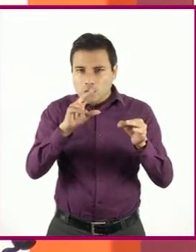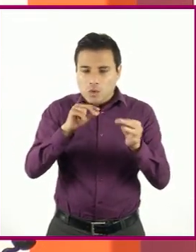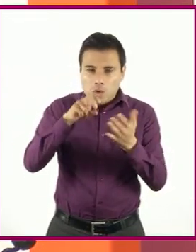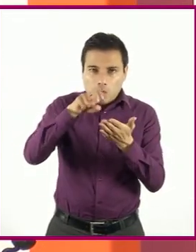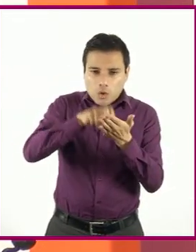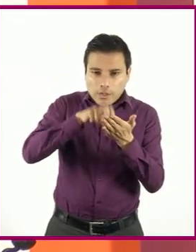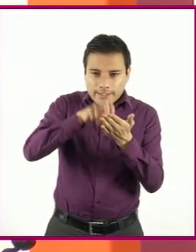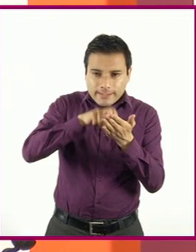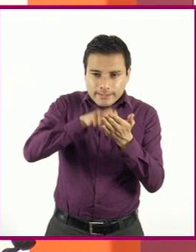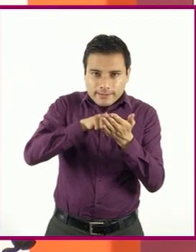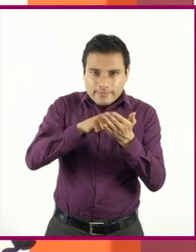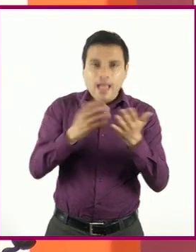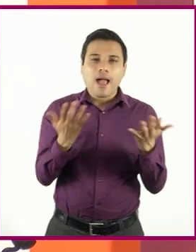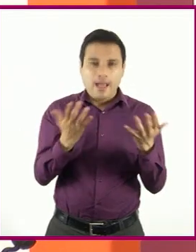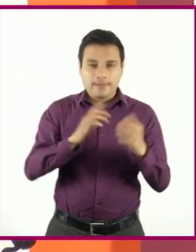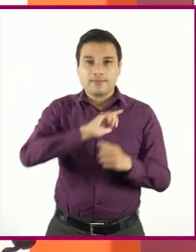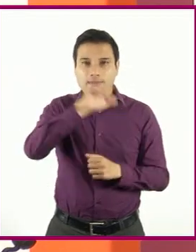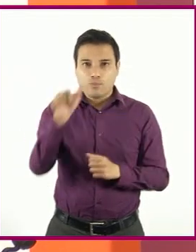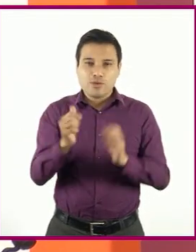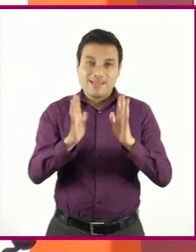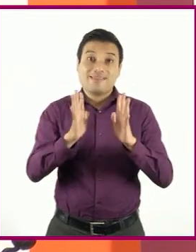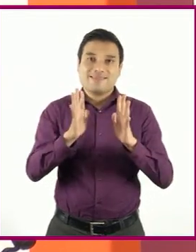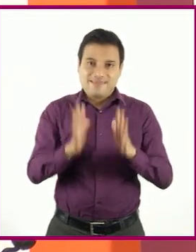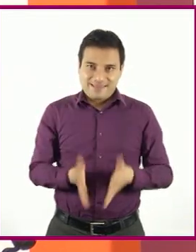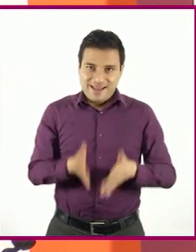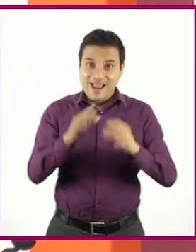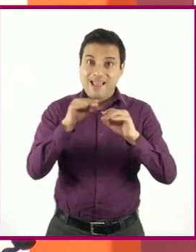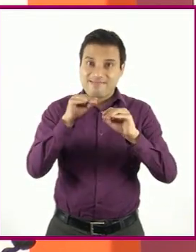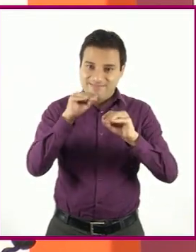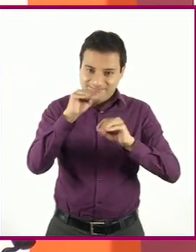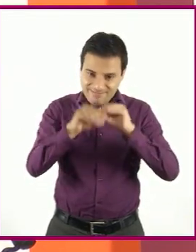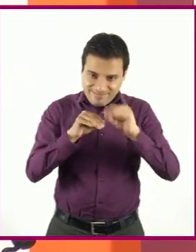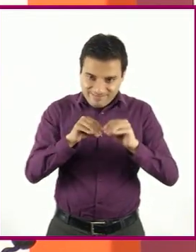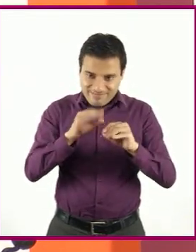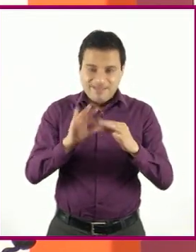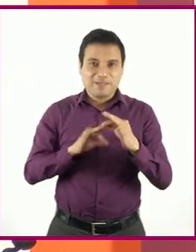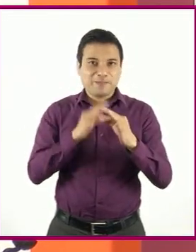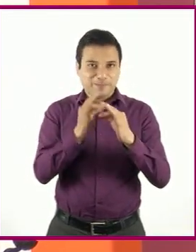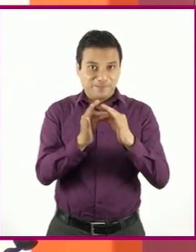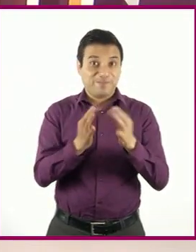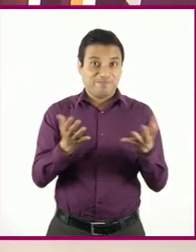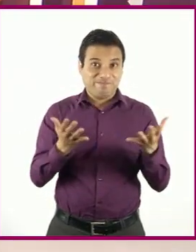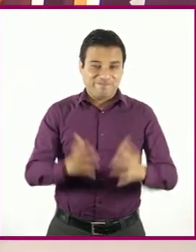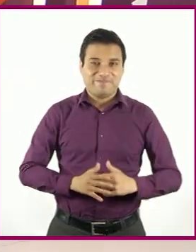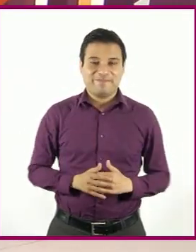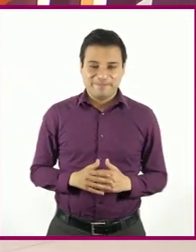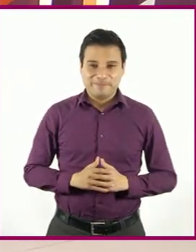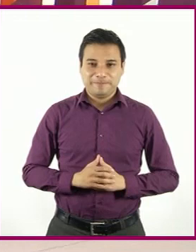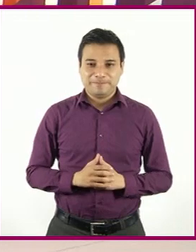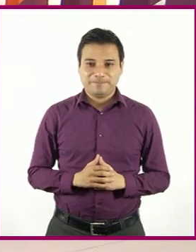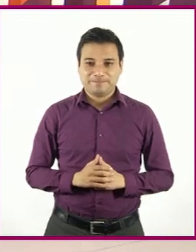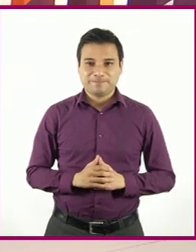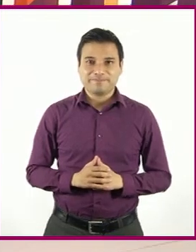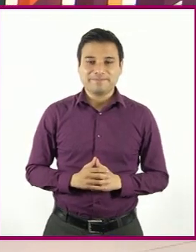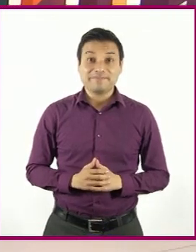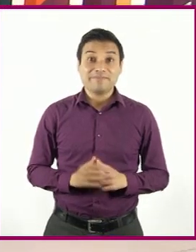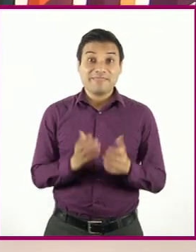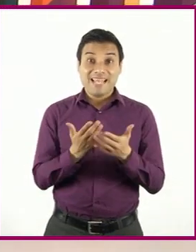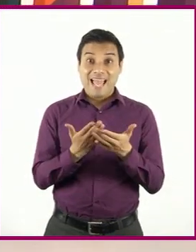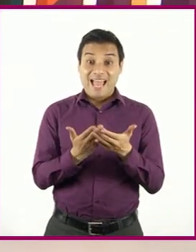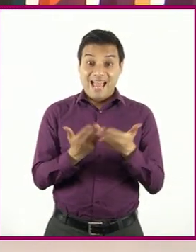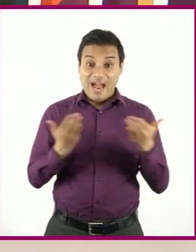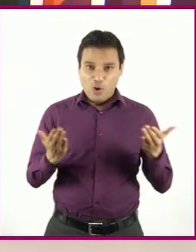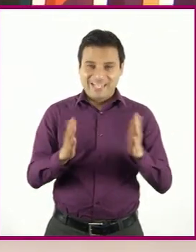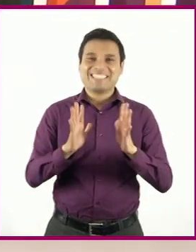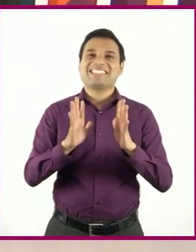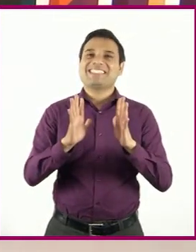y de esta manera nos facilita acercarnos a cómo será nuestro dispensador. Pues ahora sí, manos